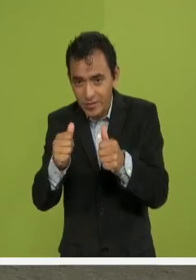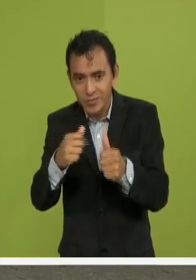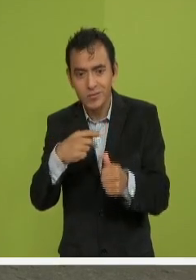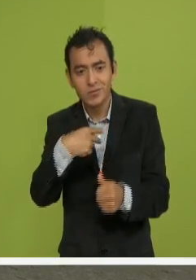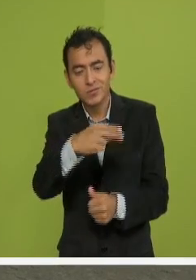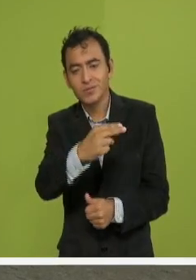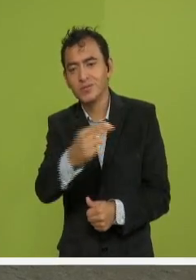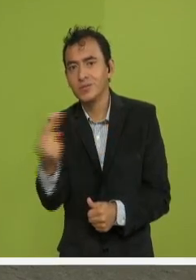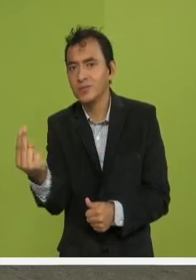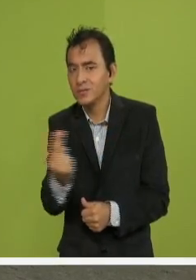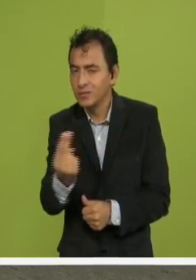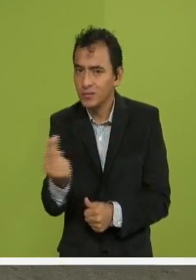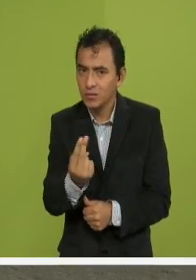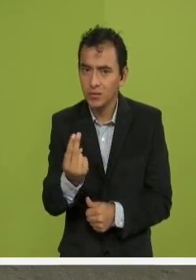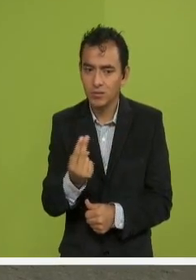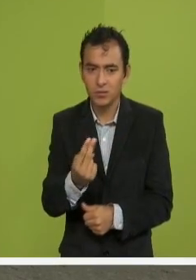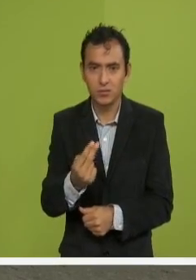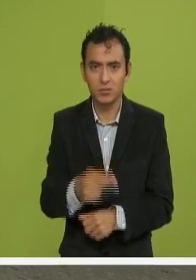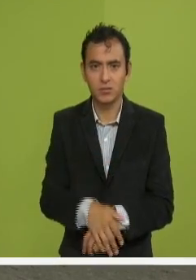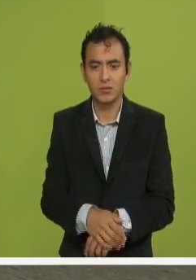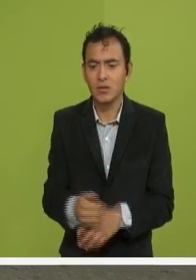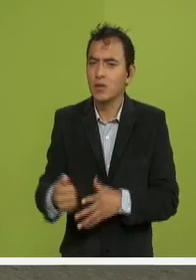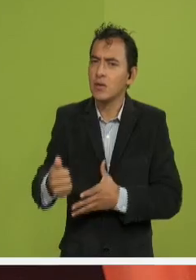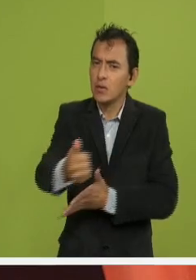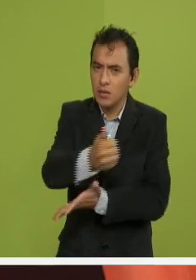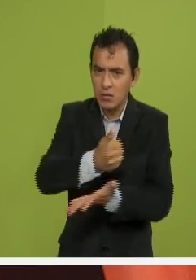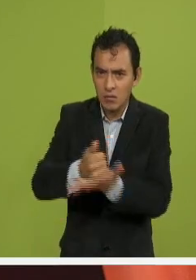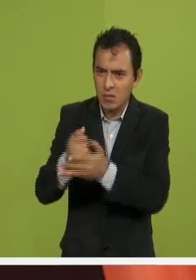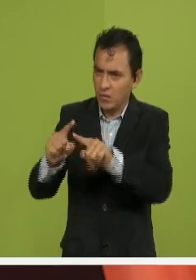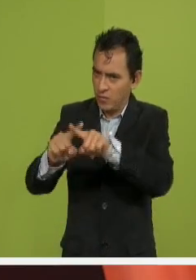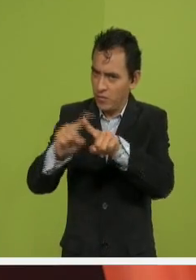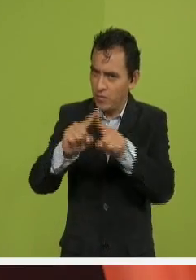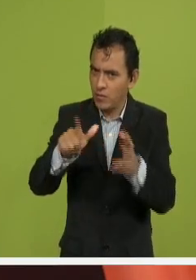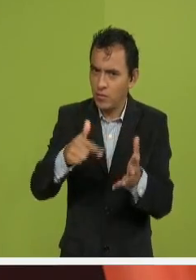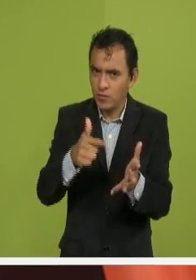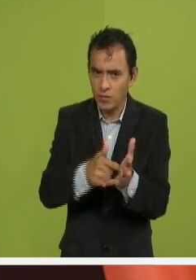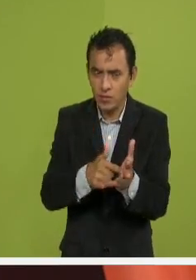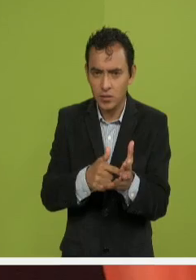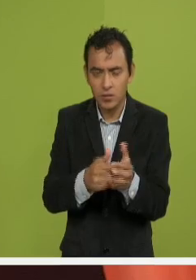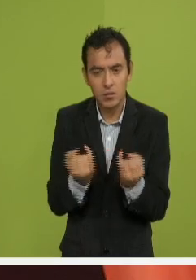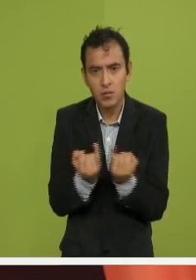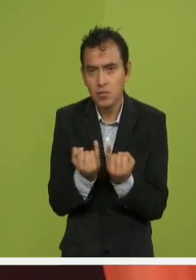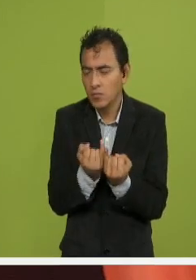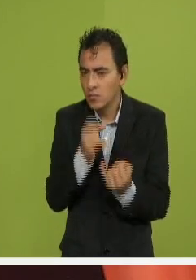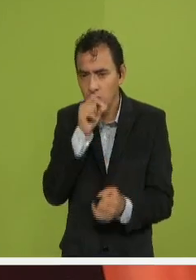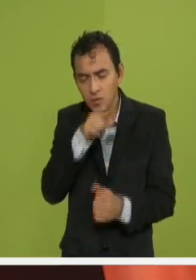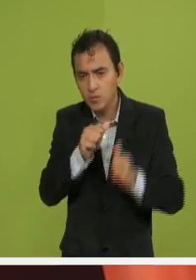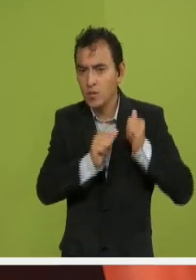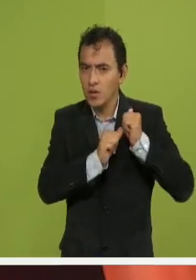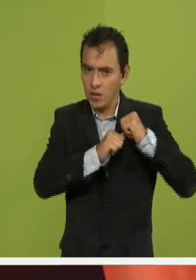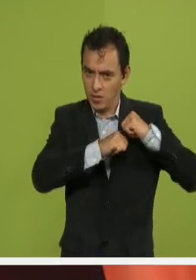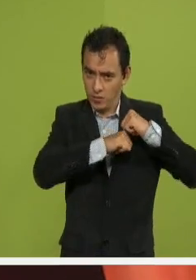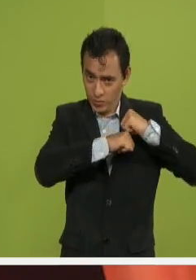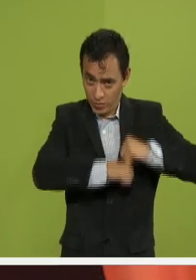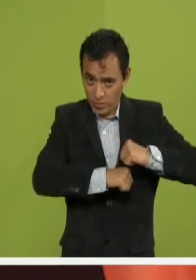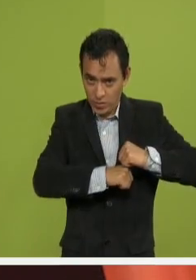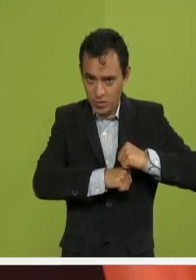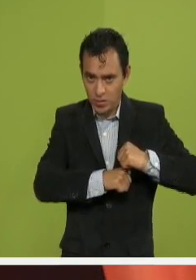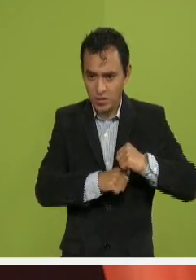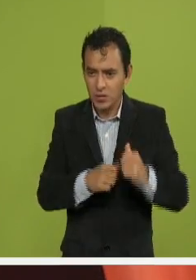que las ciudades en los diferentes ámbitos, las autoridades también, deberían establecer un